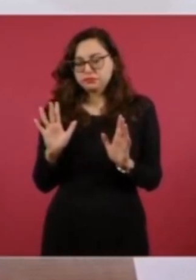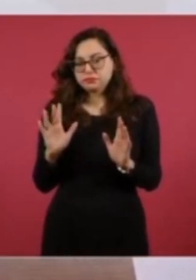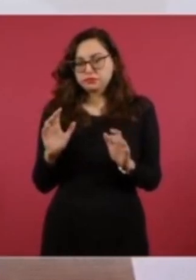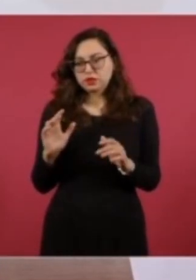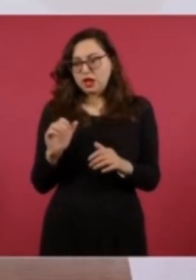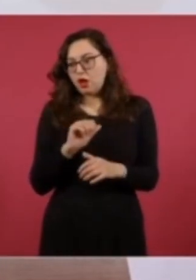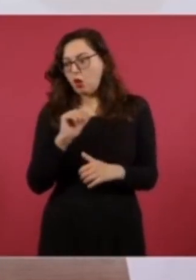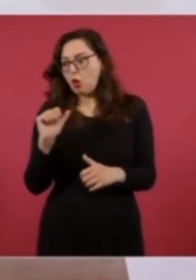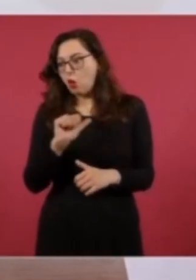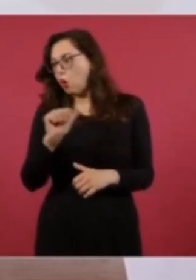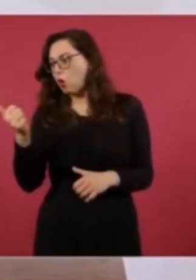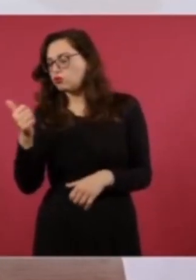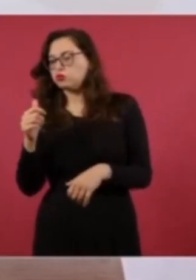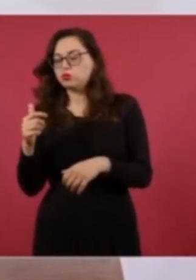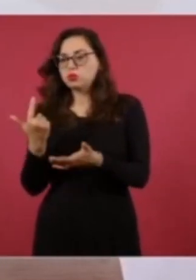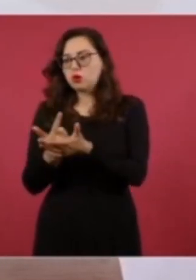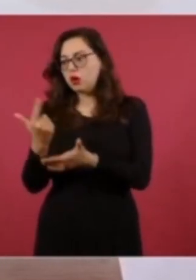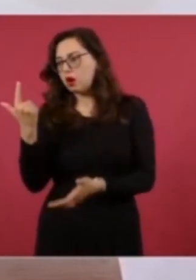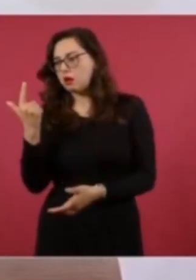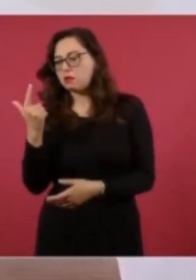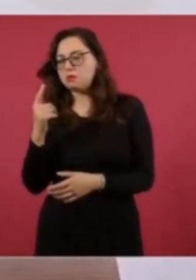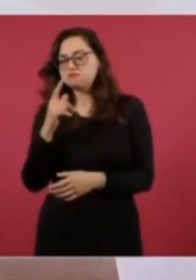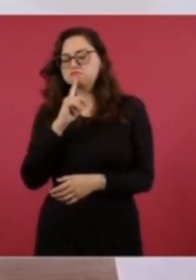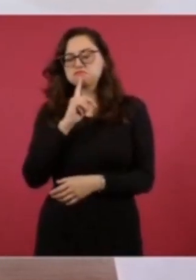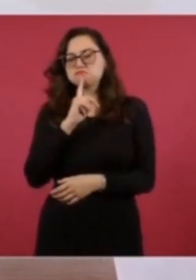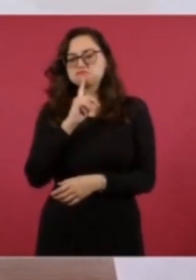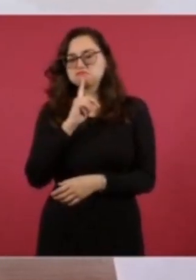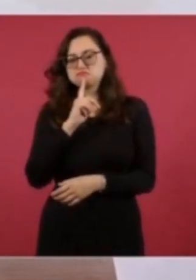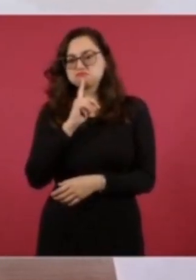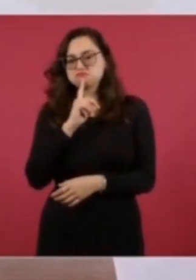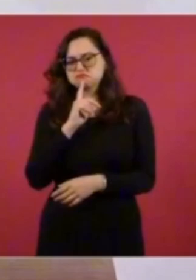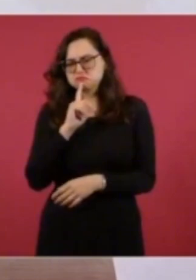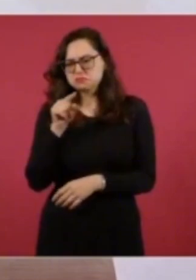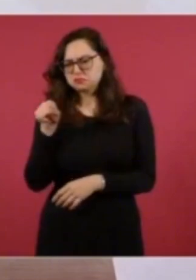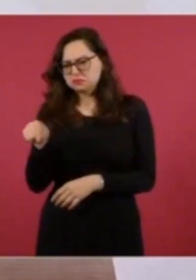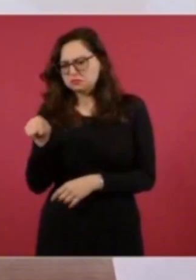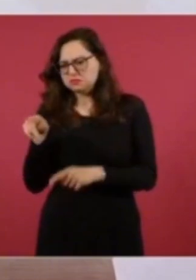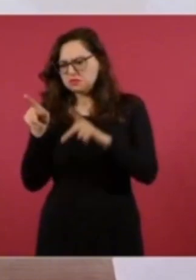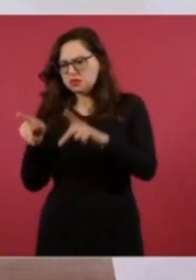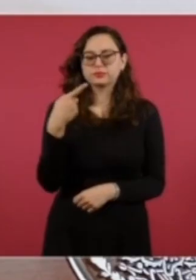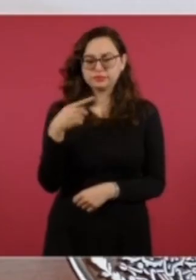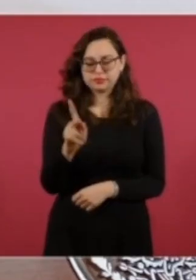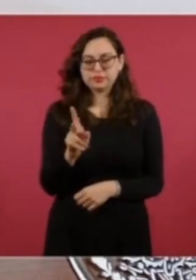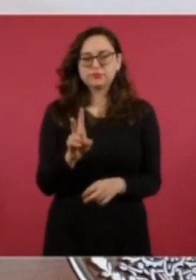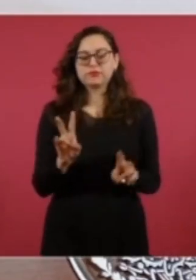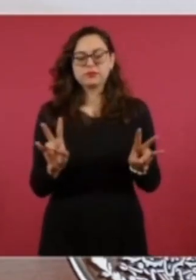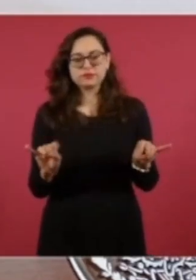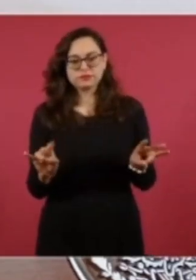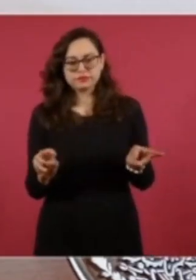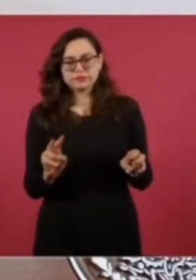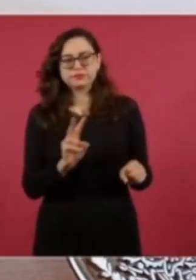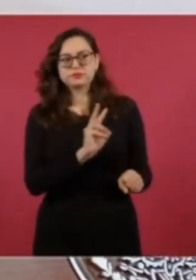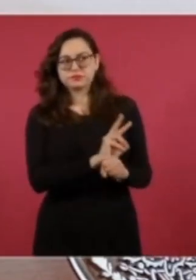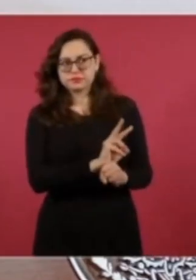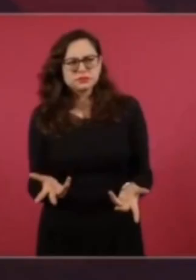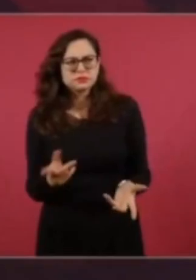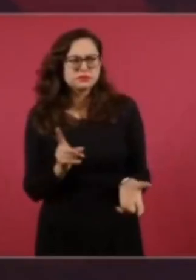hay más que eso. Se está haciendo la investigación correspondiente. No hay